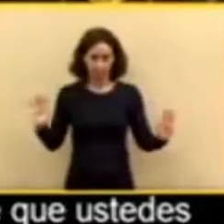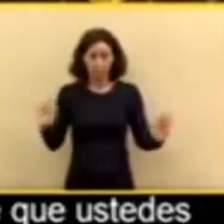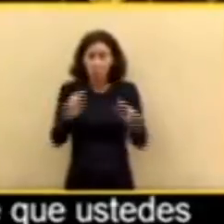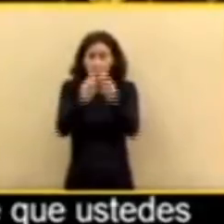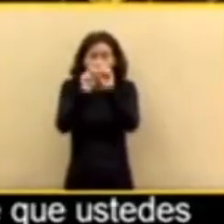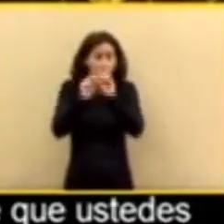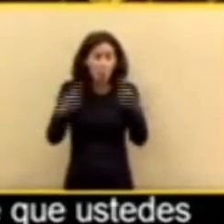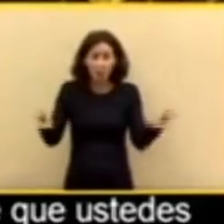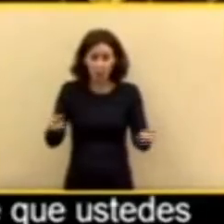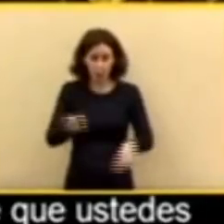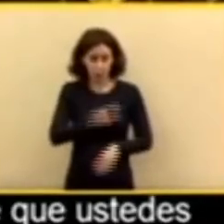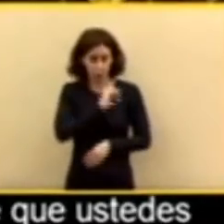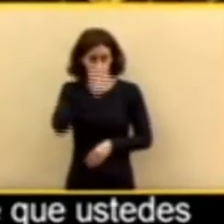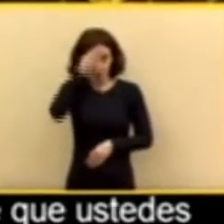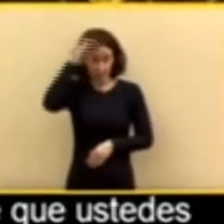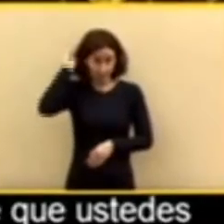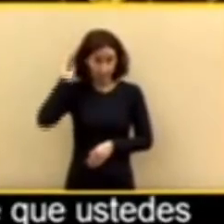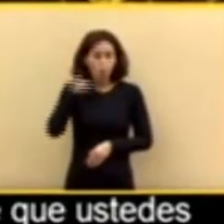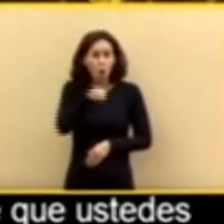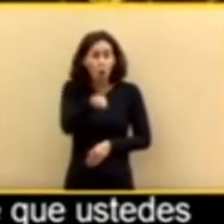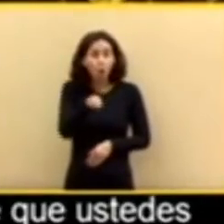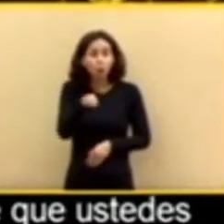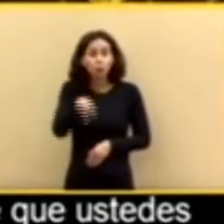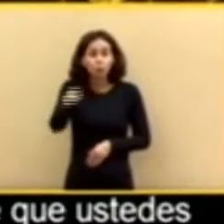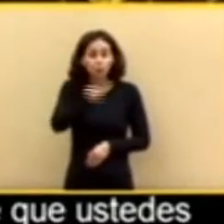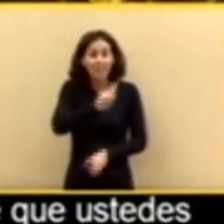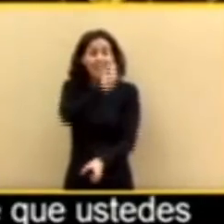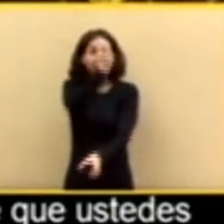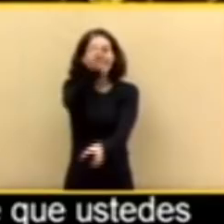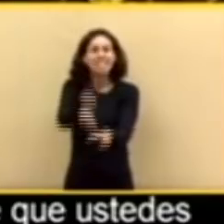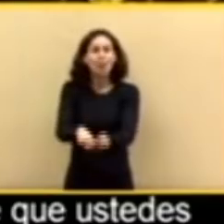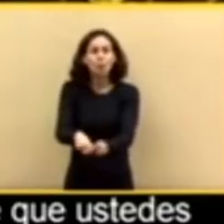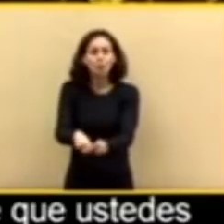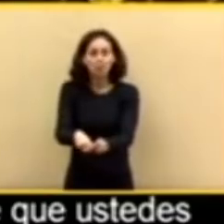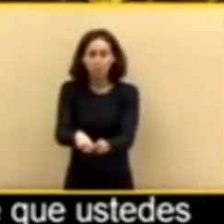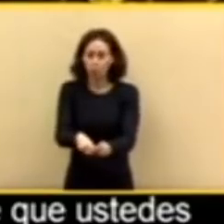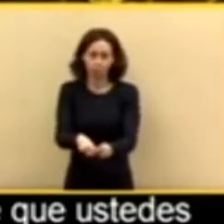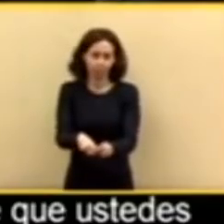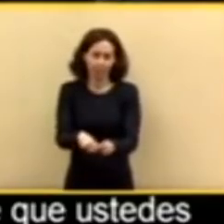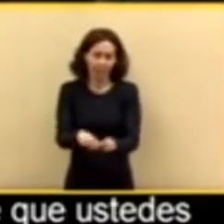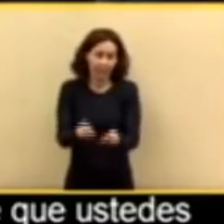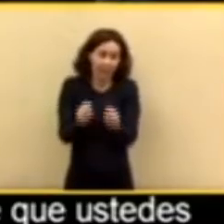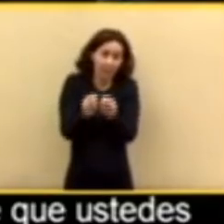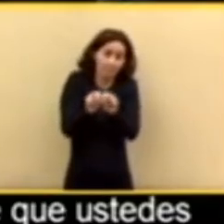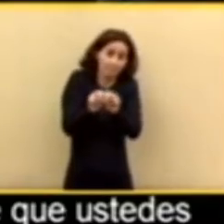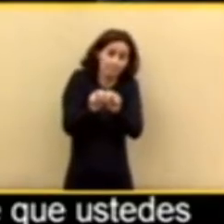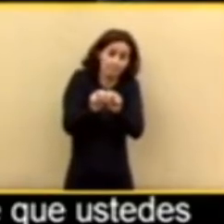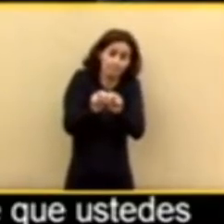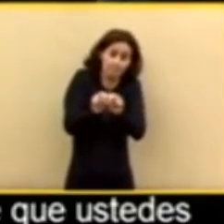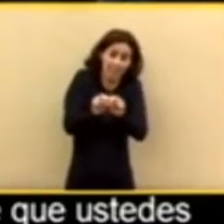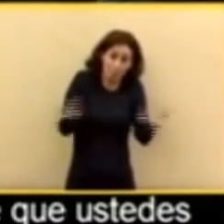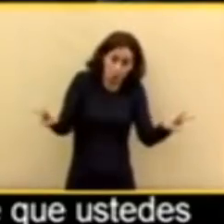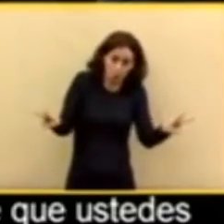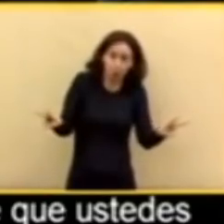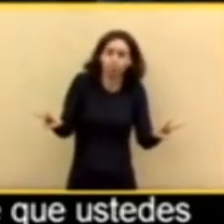fuertemente conservador. Este sector, que es el que ha escrito estos tweets, este